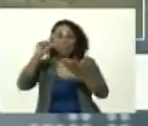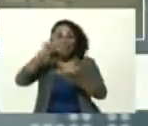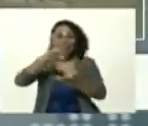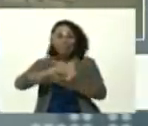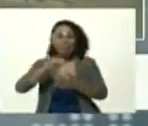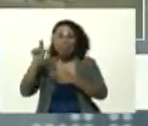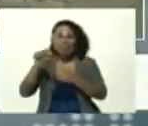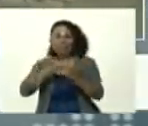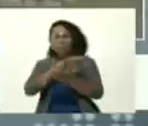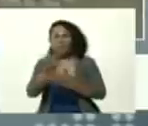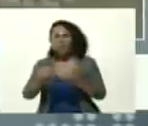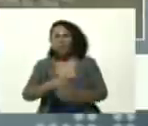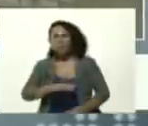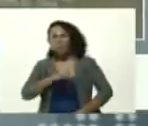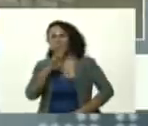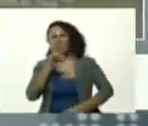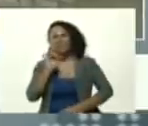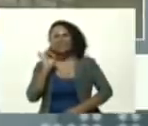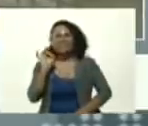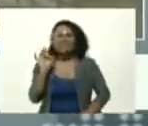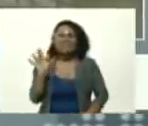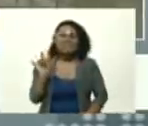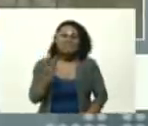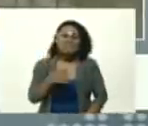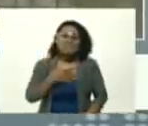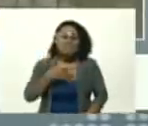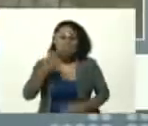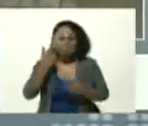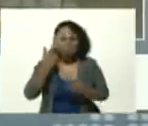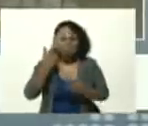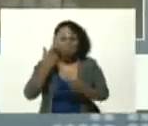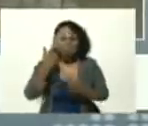del desastre, la tragedia, el dolor.